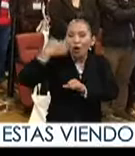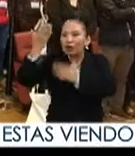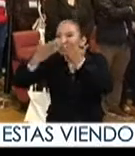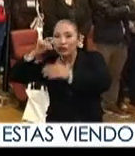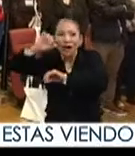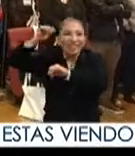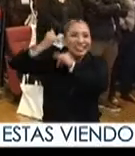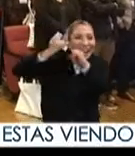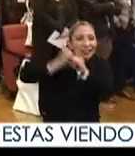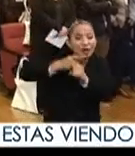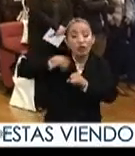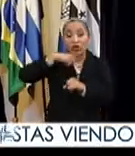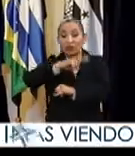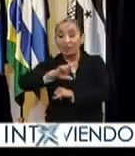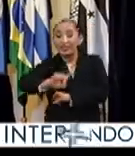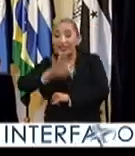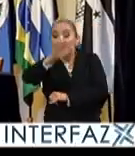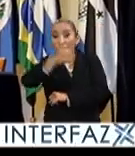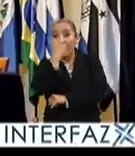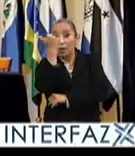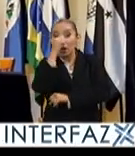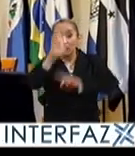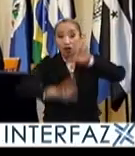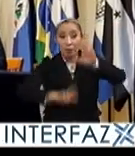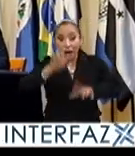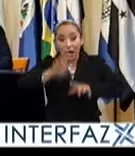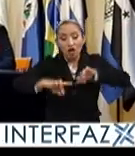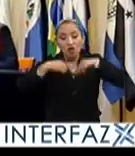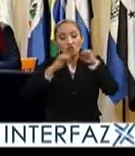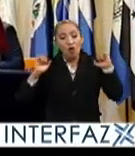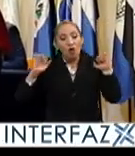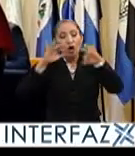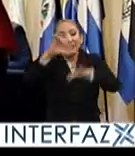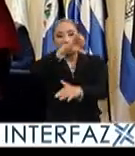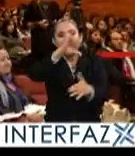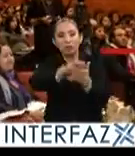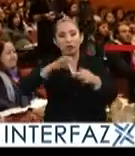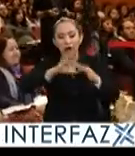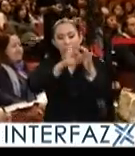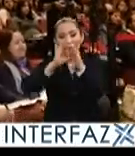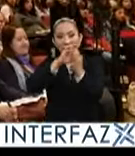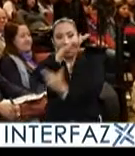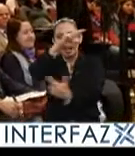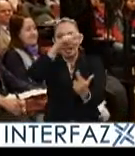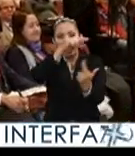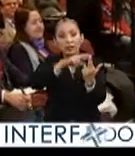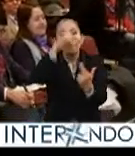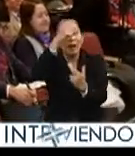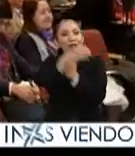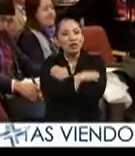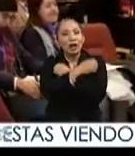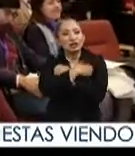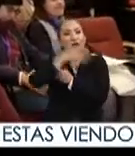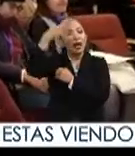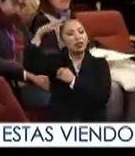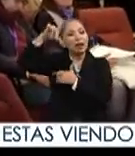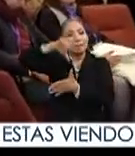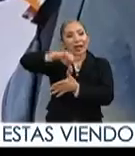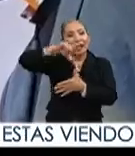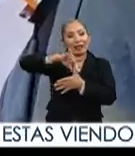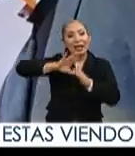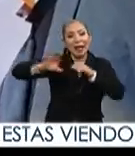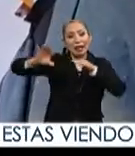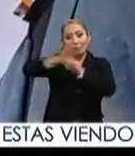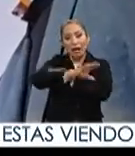e internacional, 235 estudiantes normalistas se reunieron en el Centro de Cooperación Regional para la Educación de Adultos en América Latina